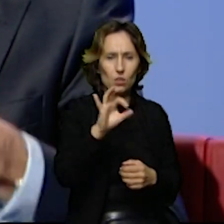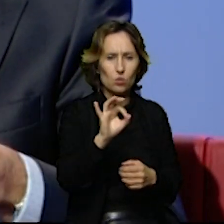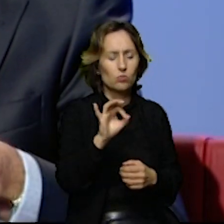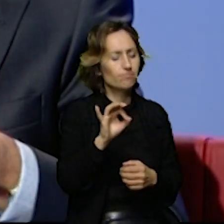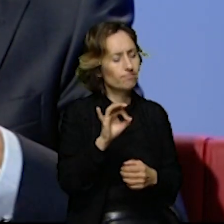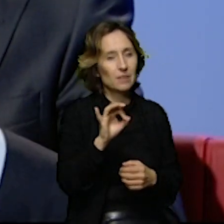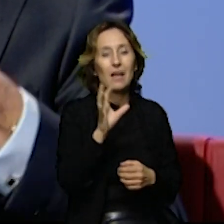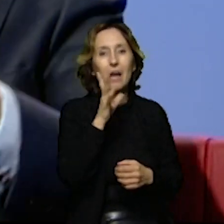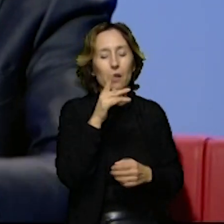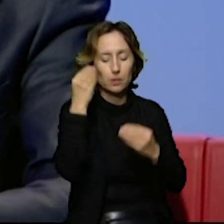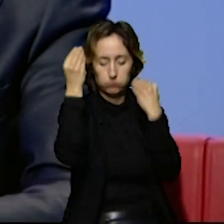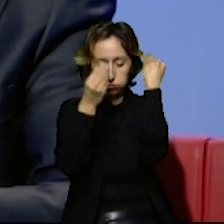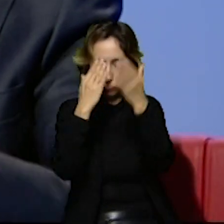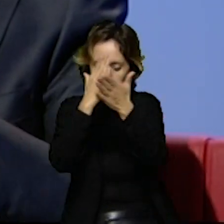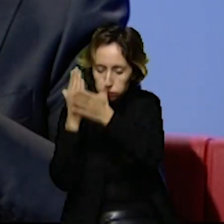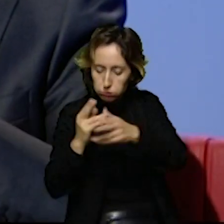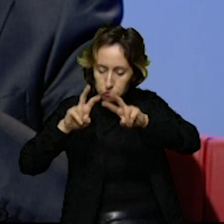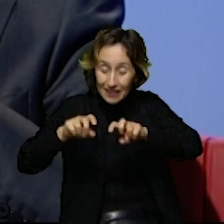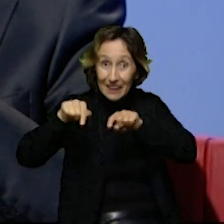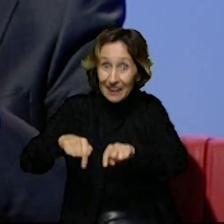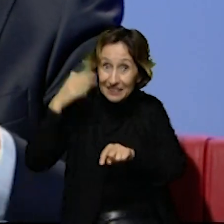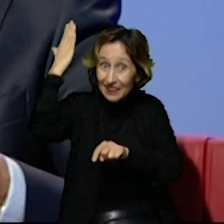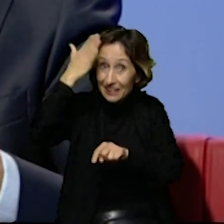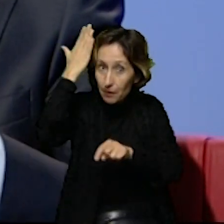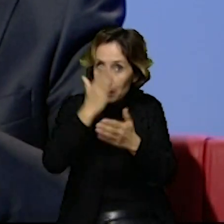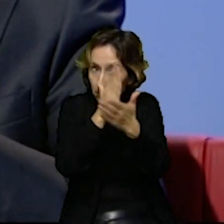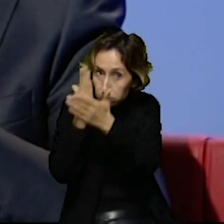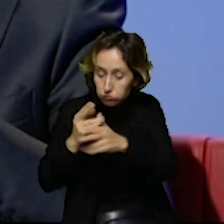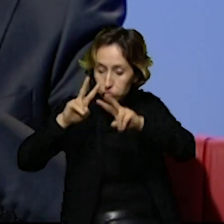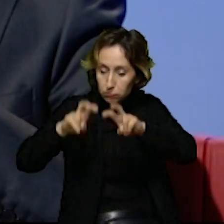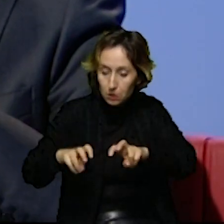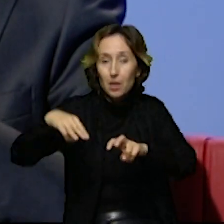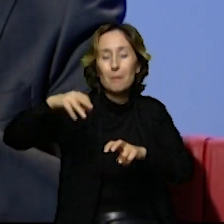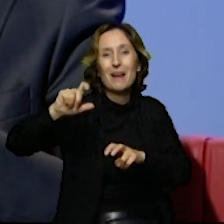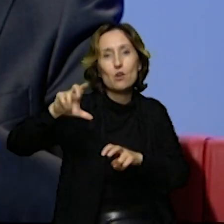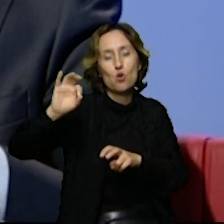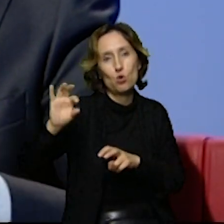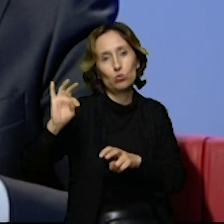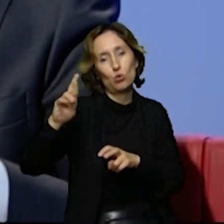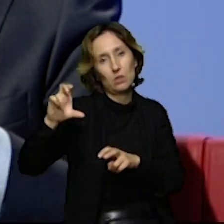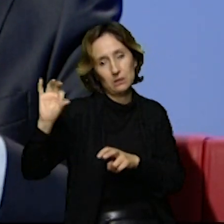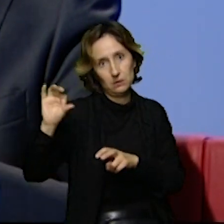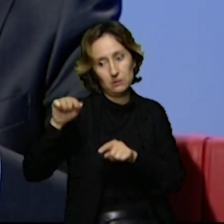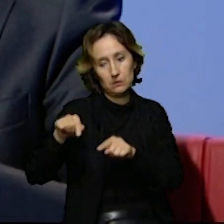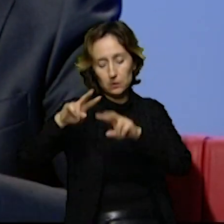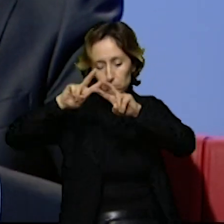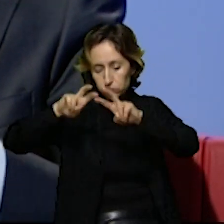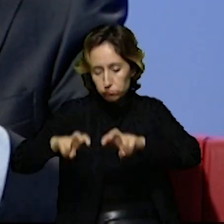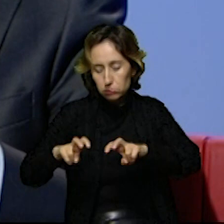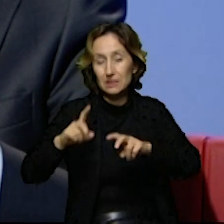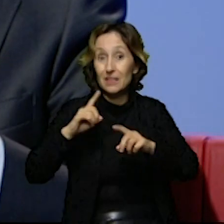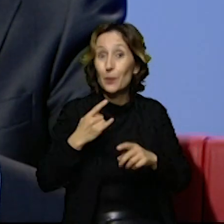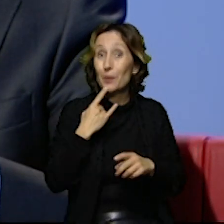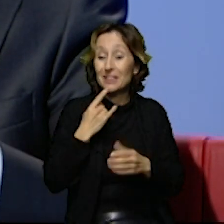se está estudiando la posibilidad, aquí en Navarra se está estudiando, por Manolo Torres, se está estudiando la posibilidad de disminuir el peso